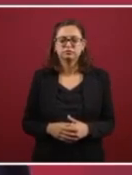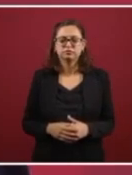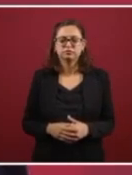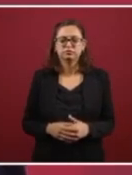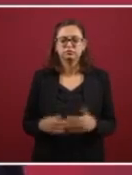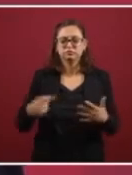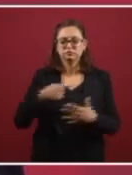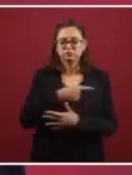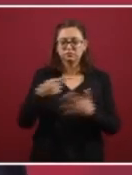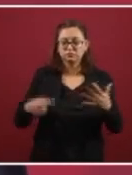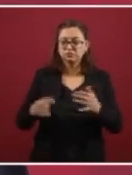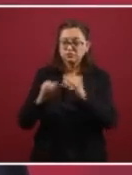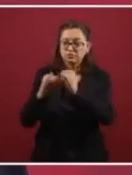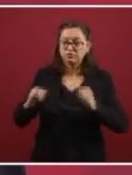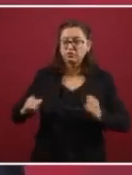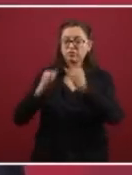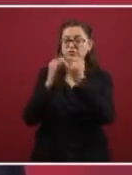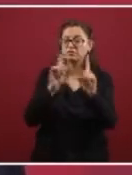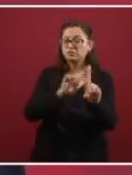las instituciones